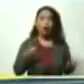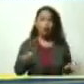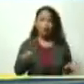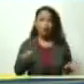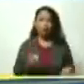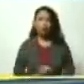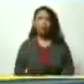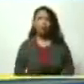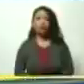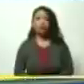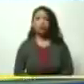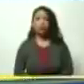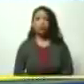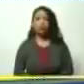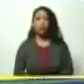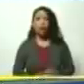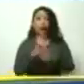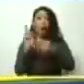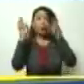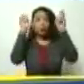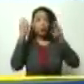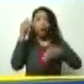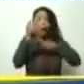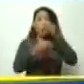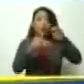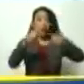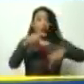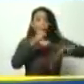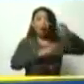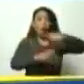en ese marco es que se dan estas negociaciones